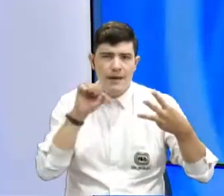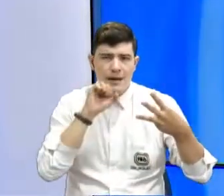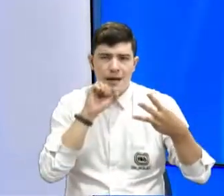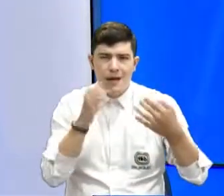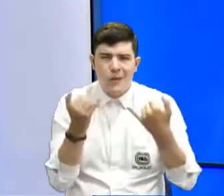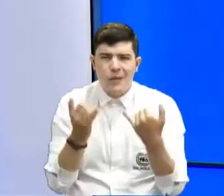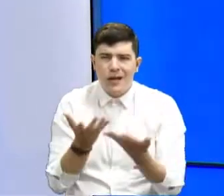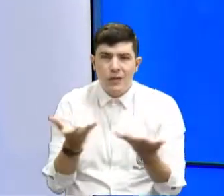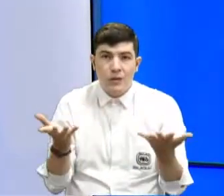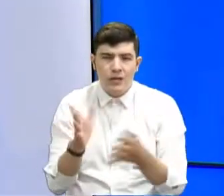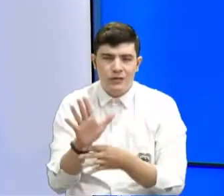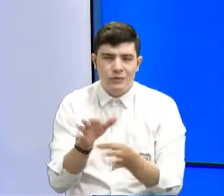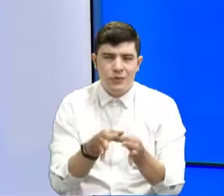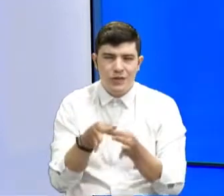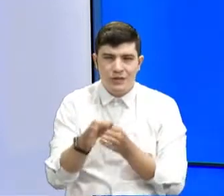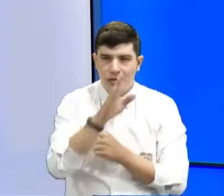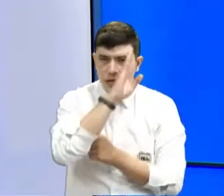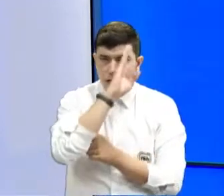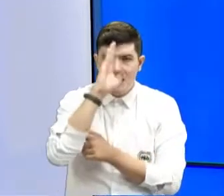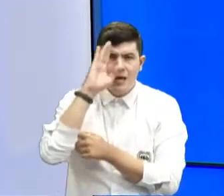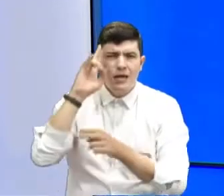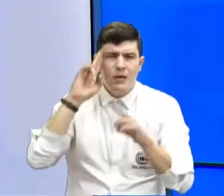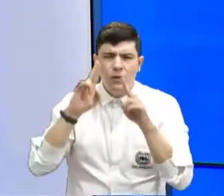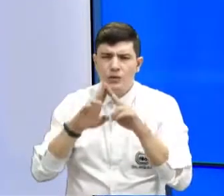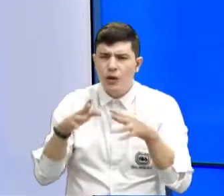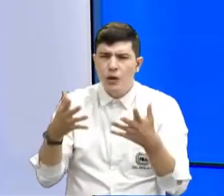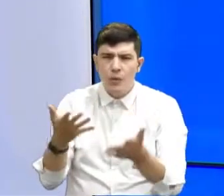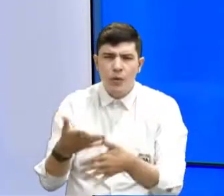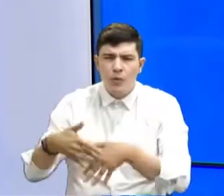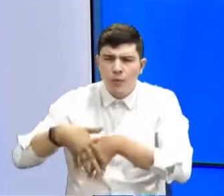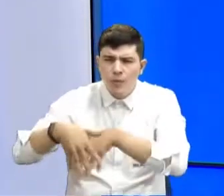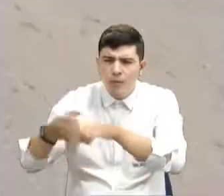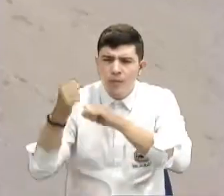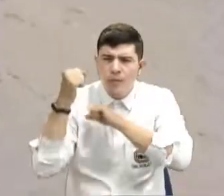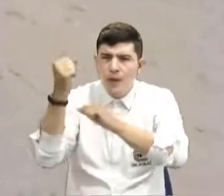municipio de San Gil para saber a esta hora cómo avanza esta manifestación.